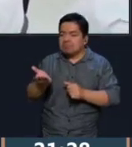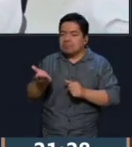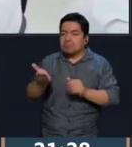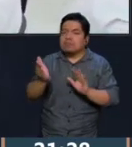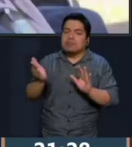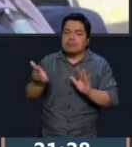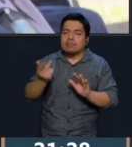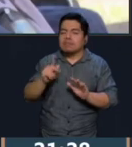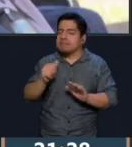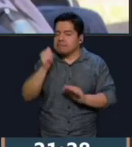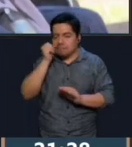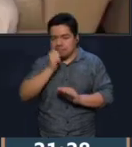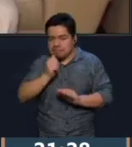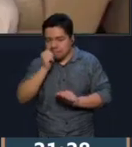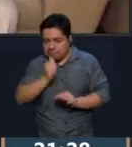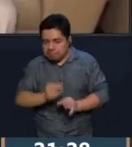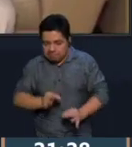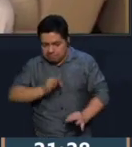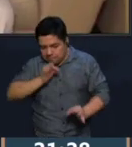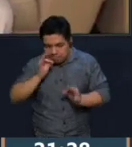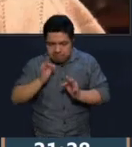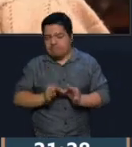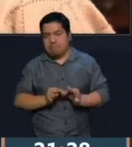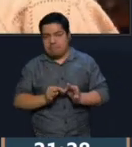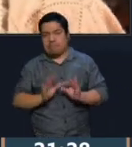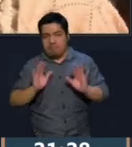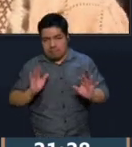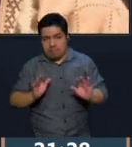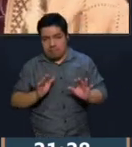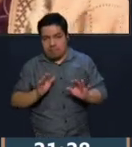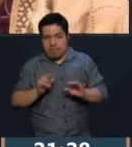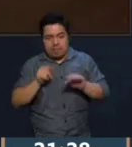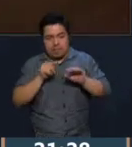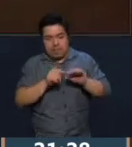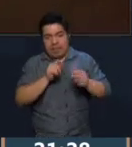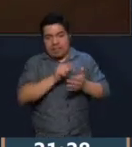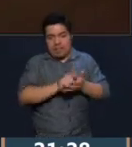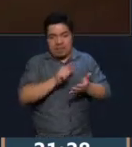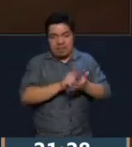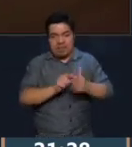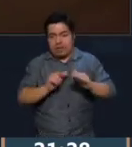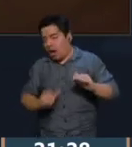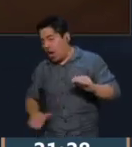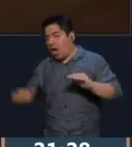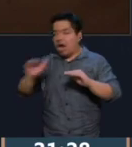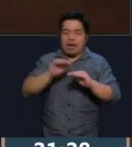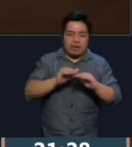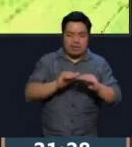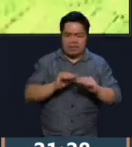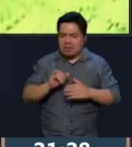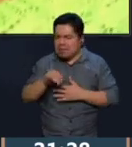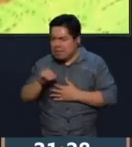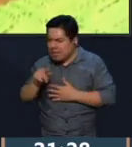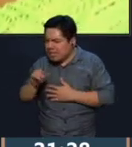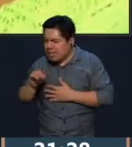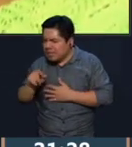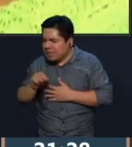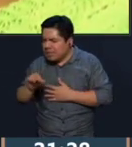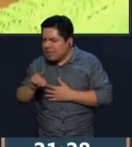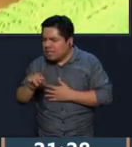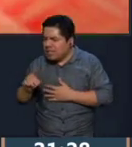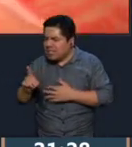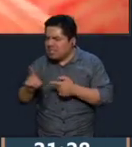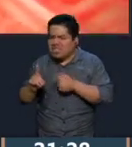siempre garantizando el principio de imprescriptibilidad. Nos dicen, es que esa palabra, ¿qué significa?